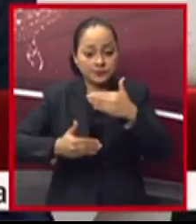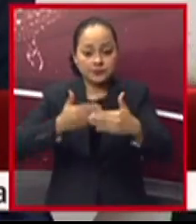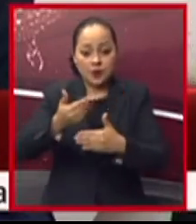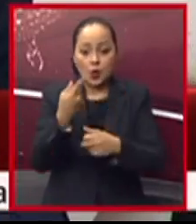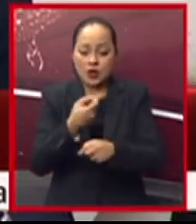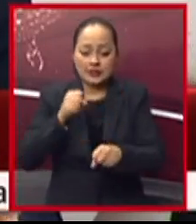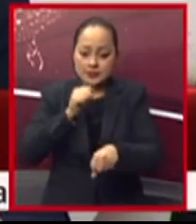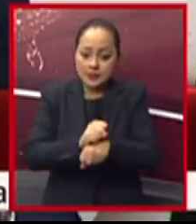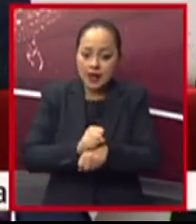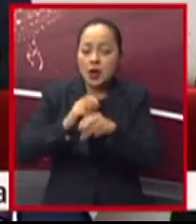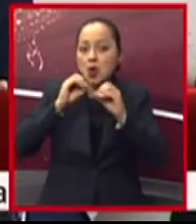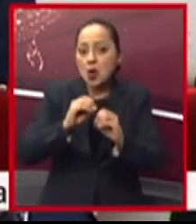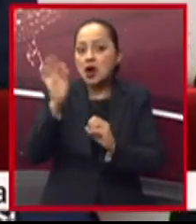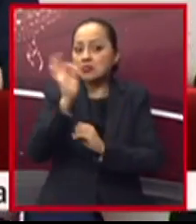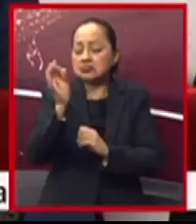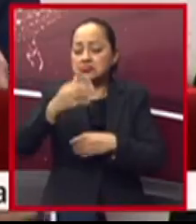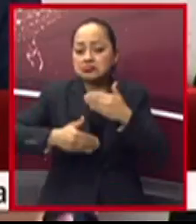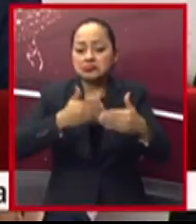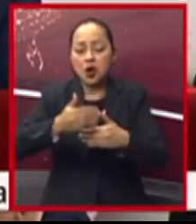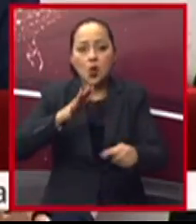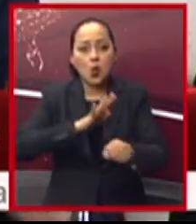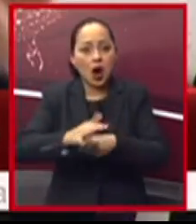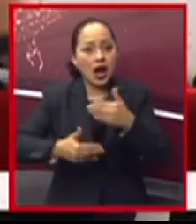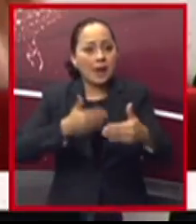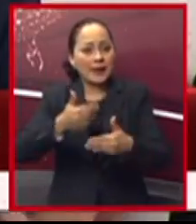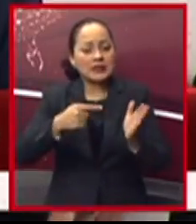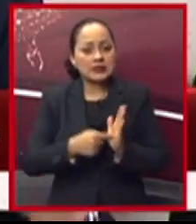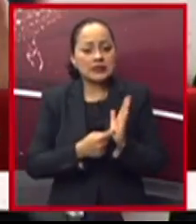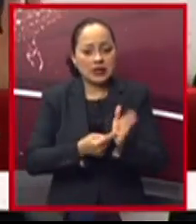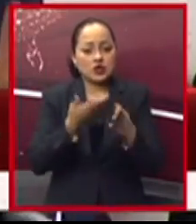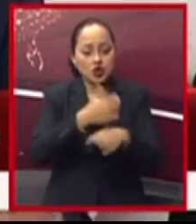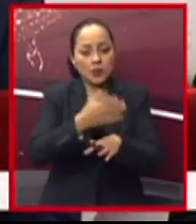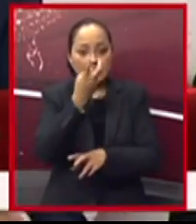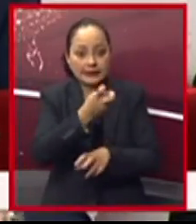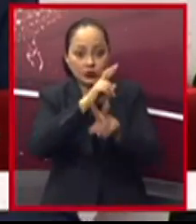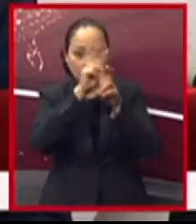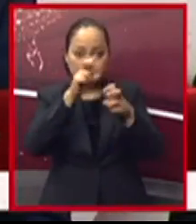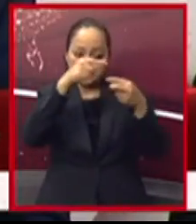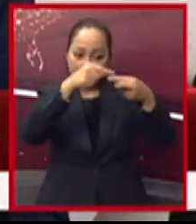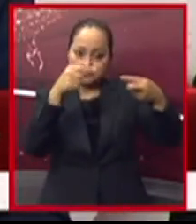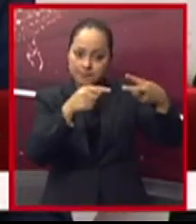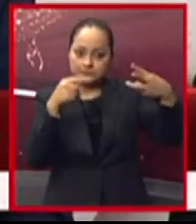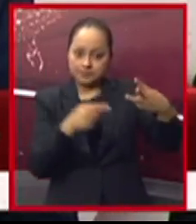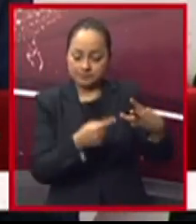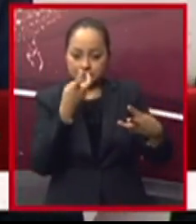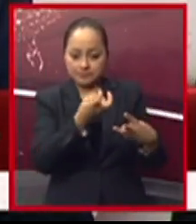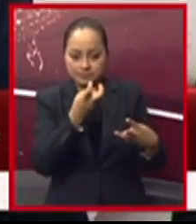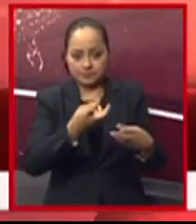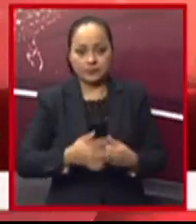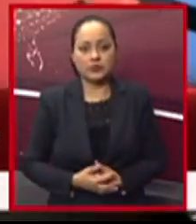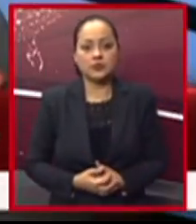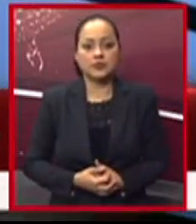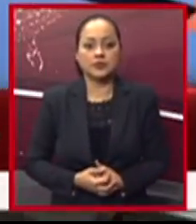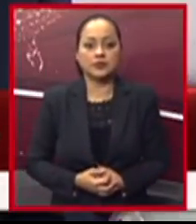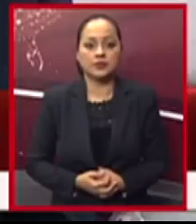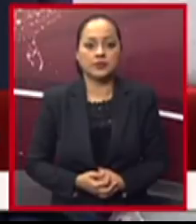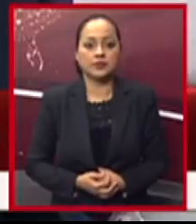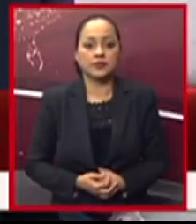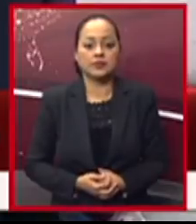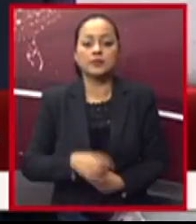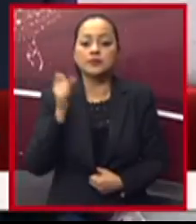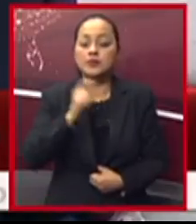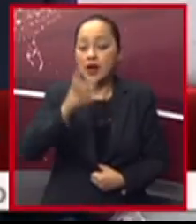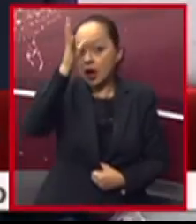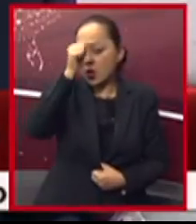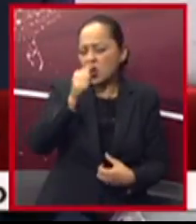una semana más y veremos cuál es el avance en estas tres materias fundamentalmente. El